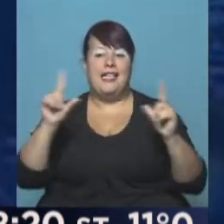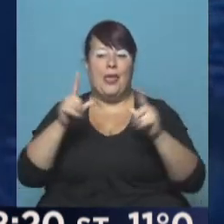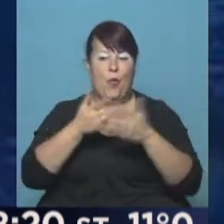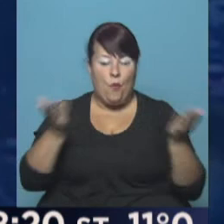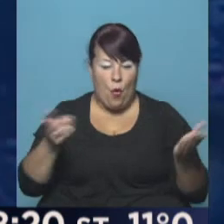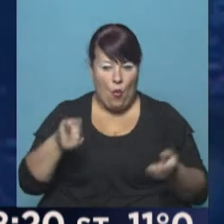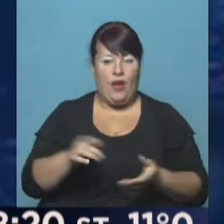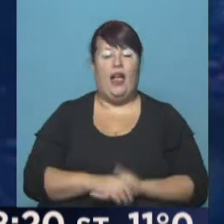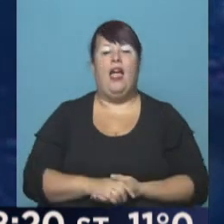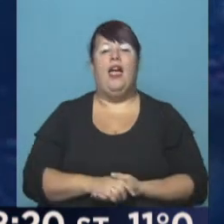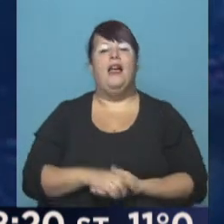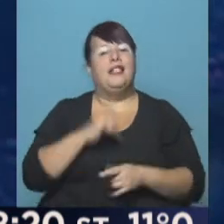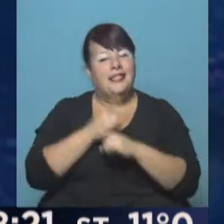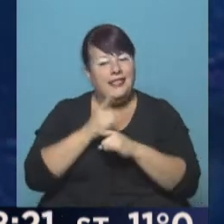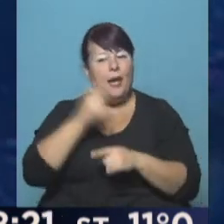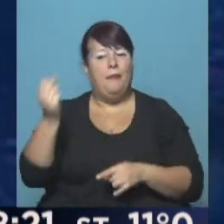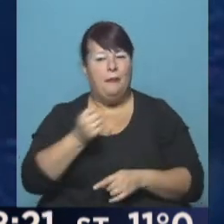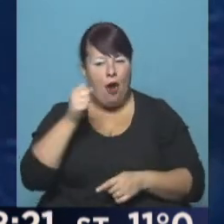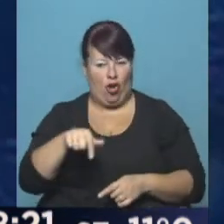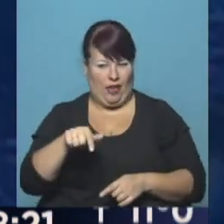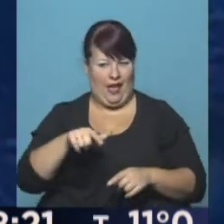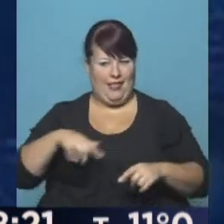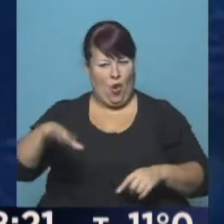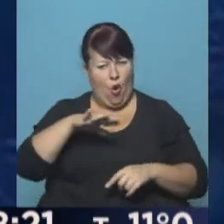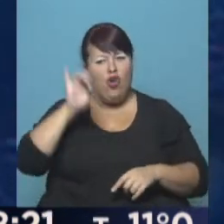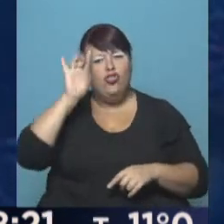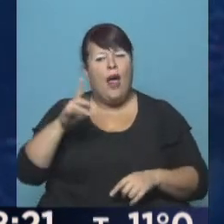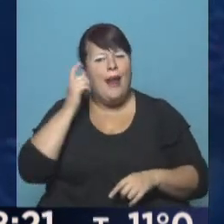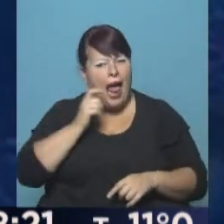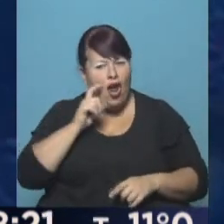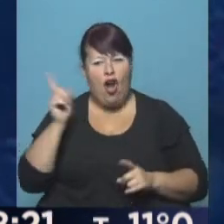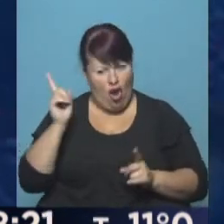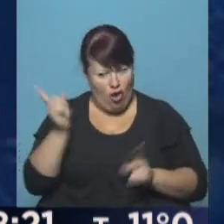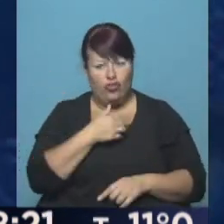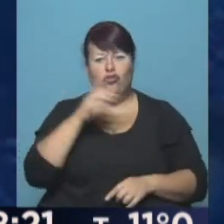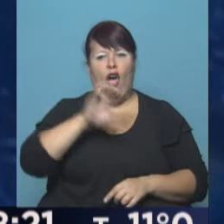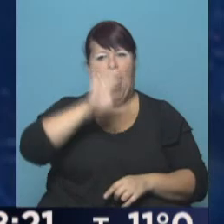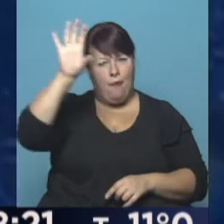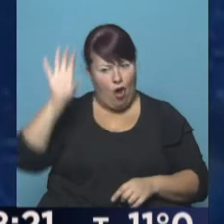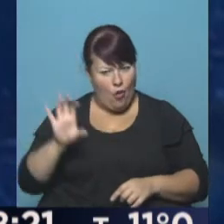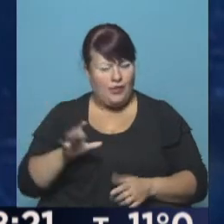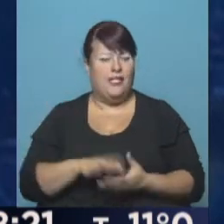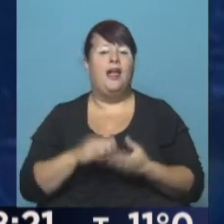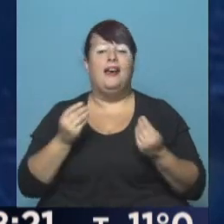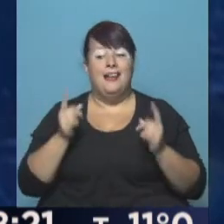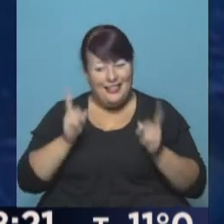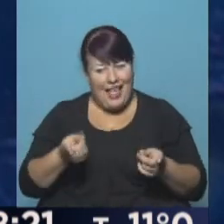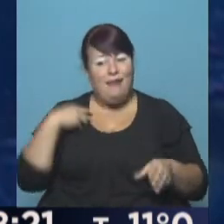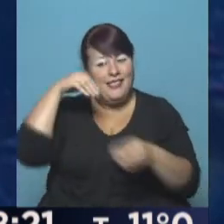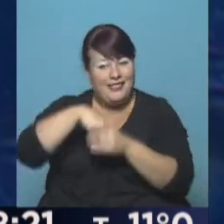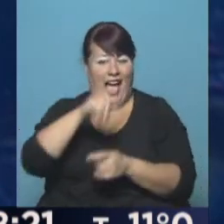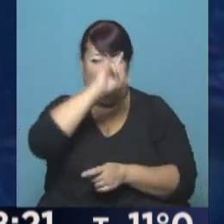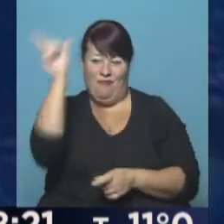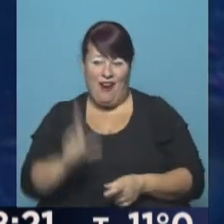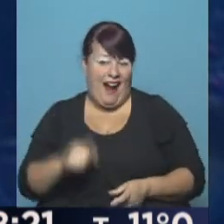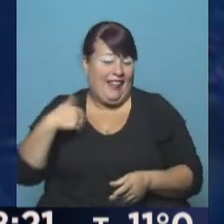pública y siempre es importante estos espacios no sólo para la rioja sino también para todo el interior porque también somos parte de